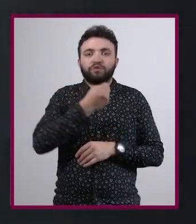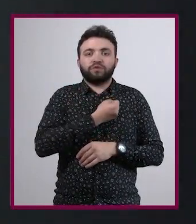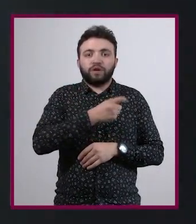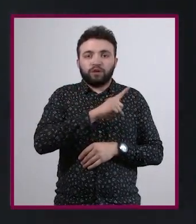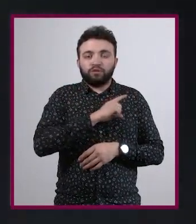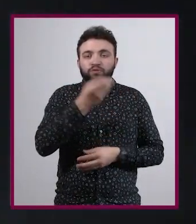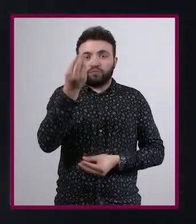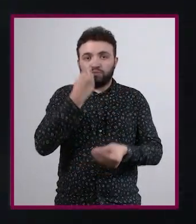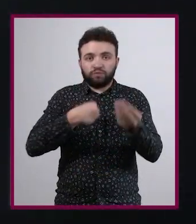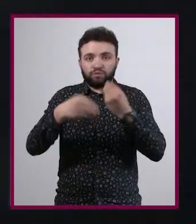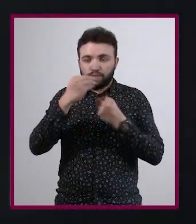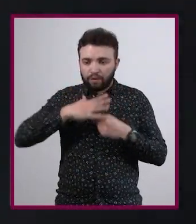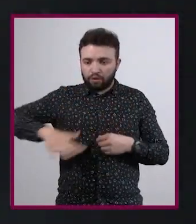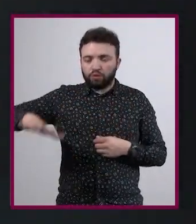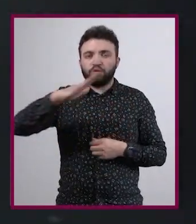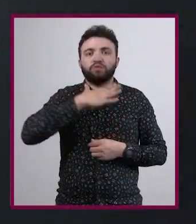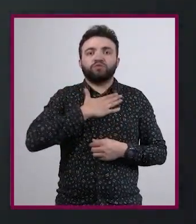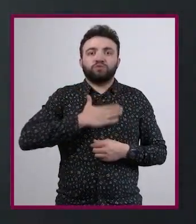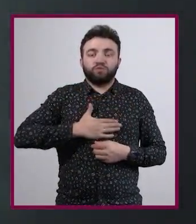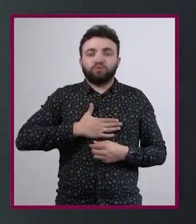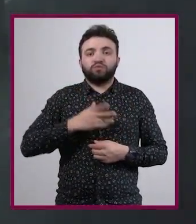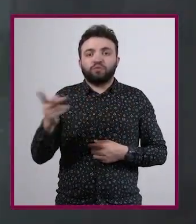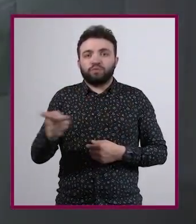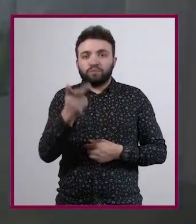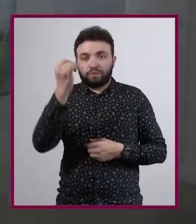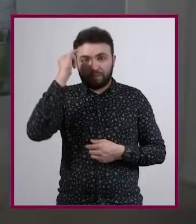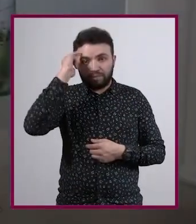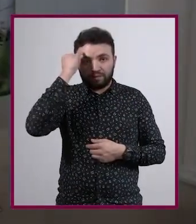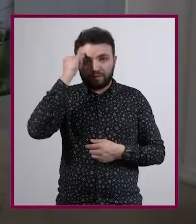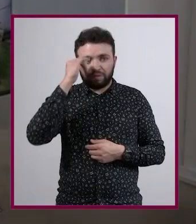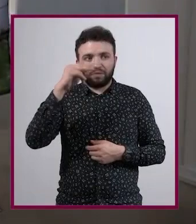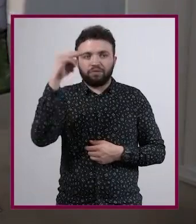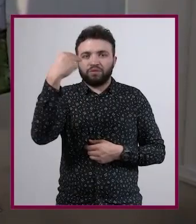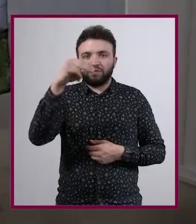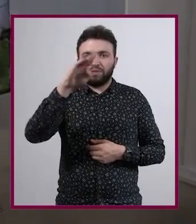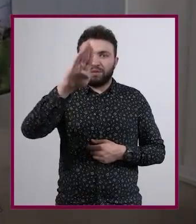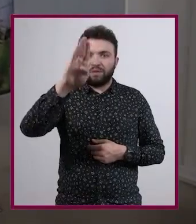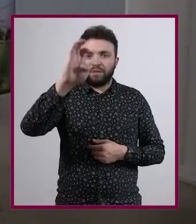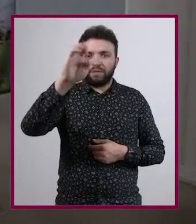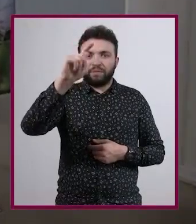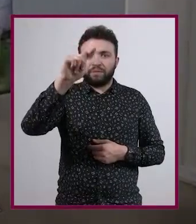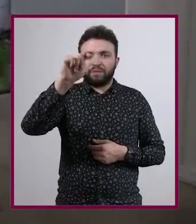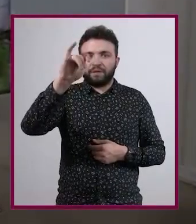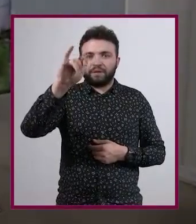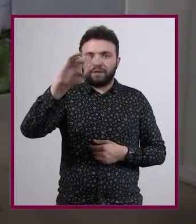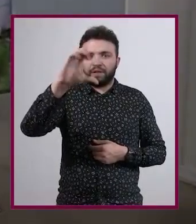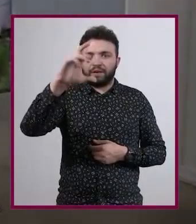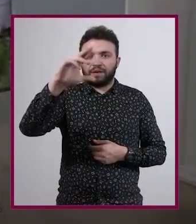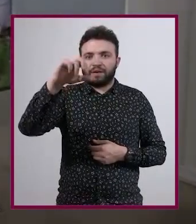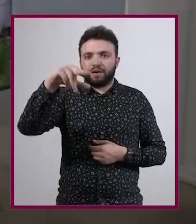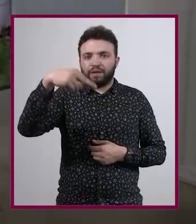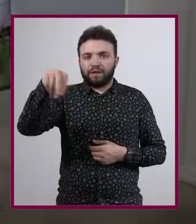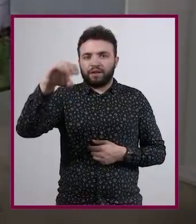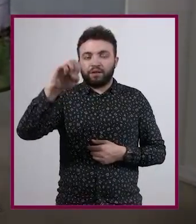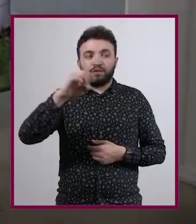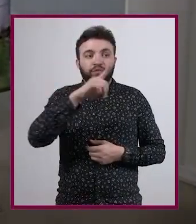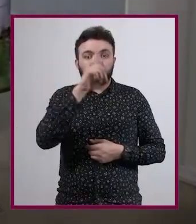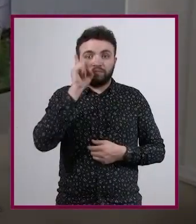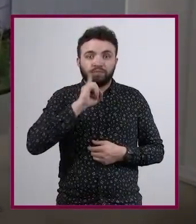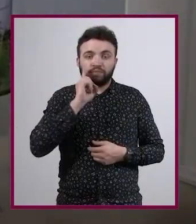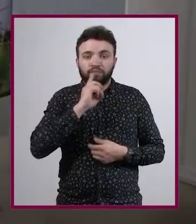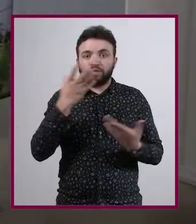la autodeterminación de los pueblos indígenas, llamada Betty Cariño. Betty Cariño dedicó su